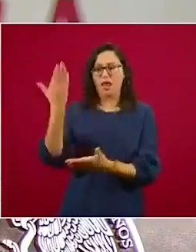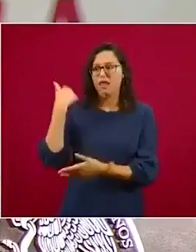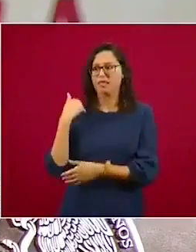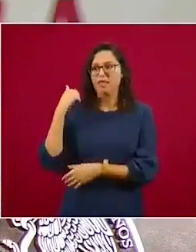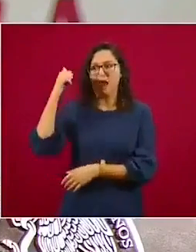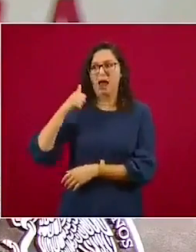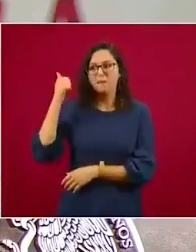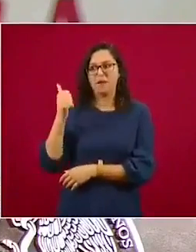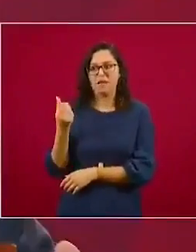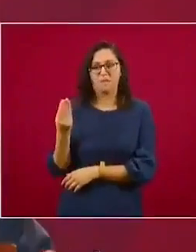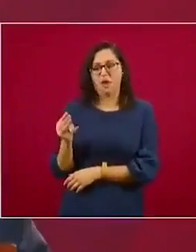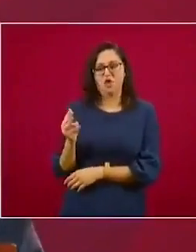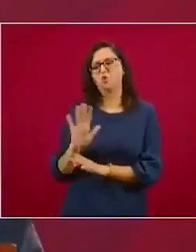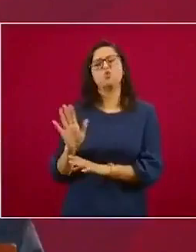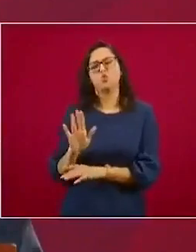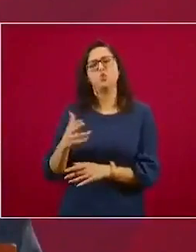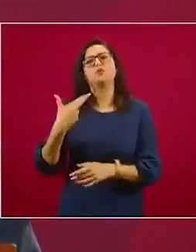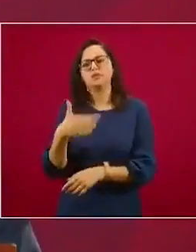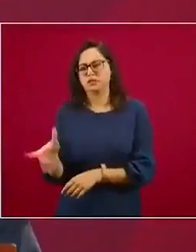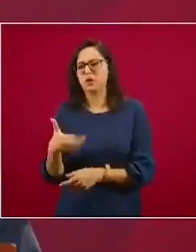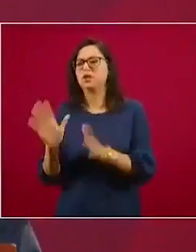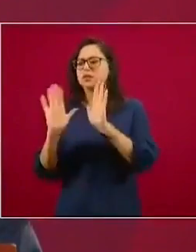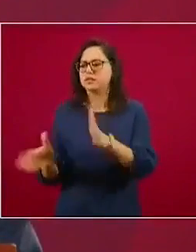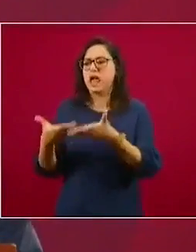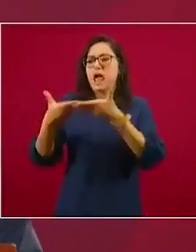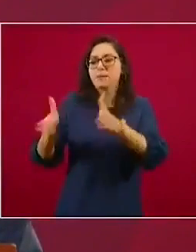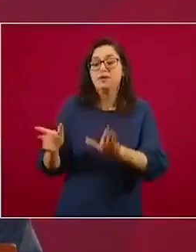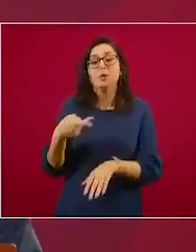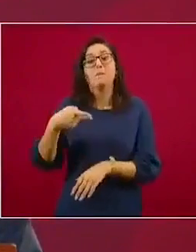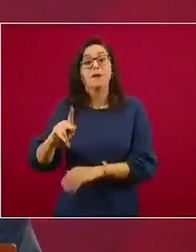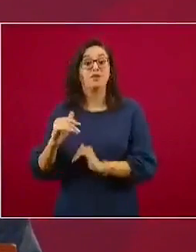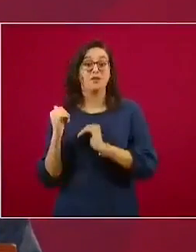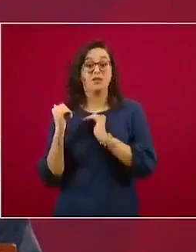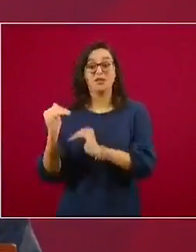están abiertos, pero solamente pueden utilizar un número determinado